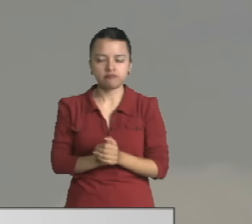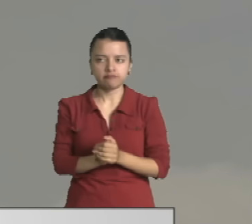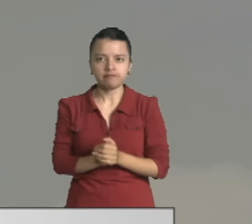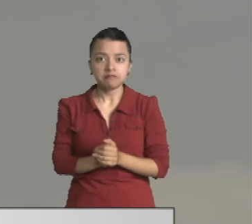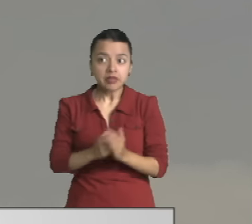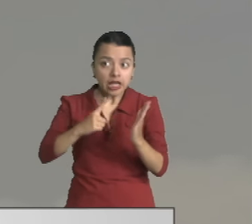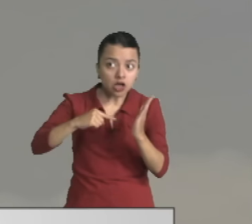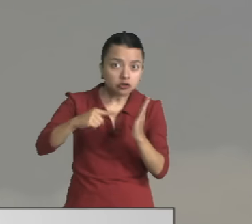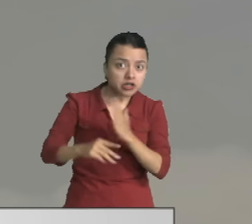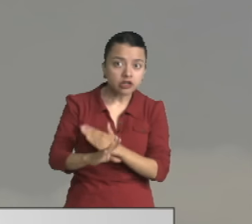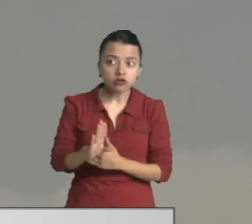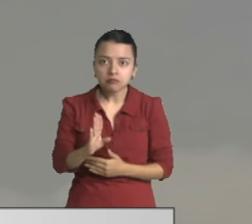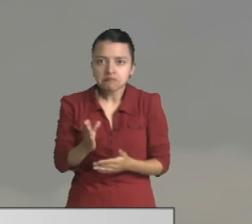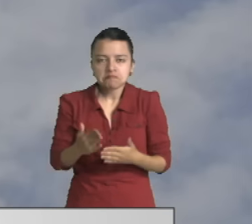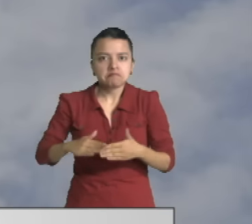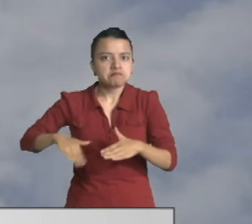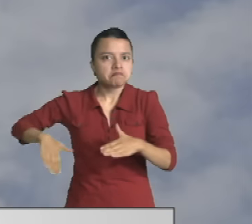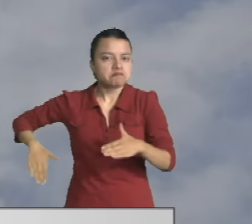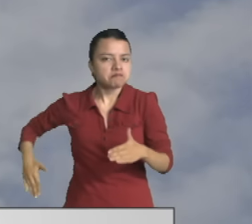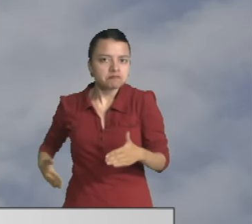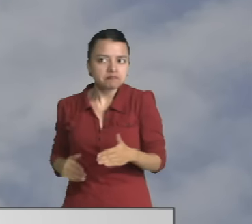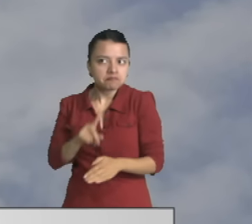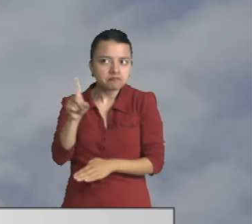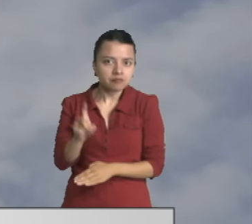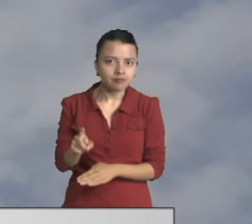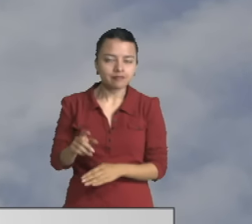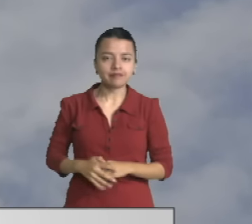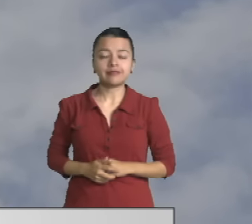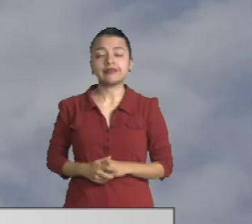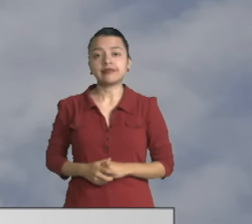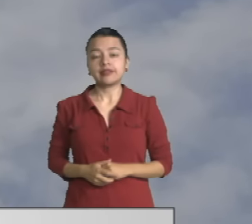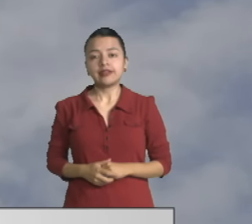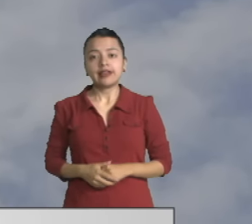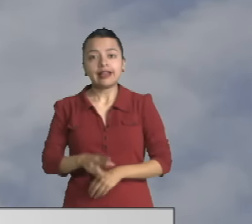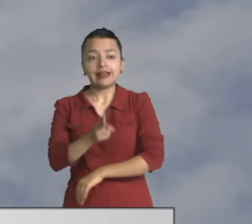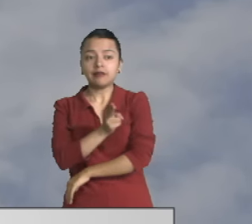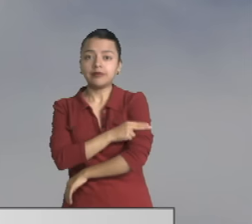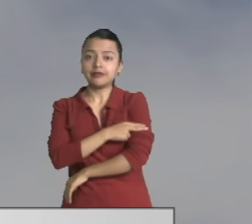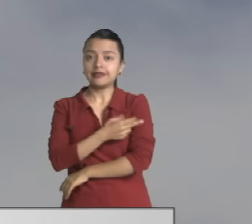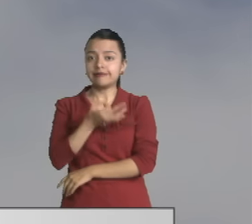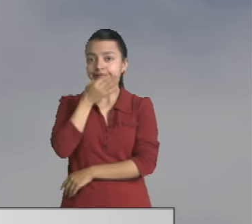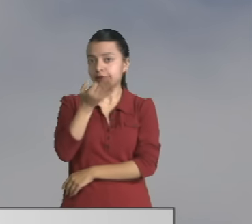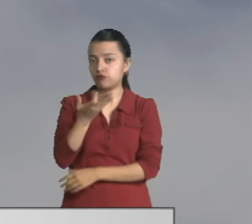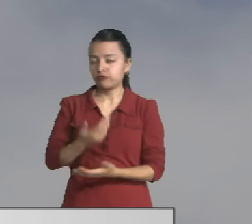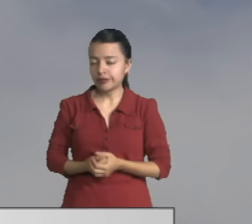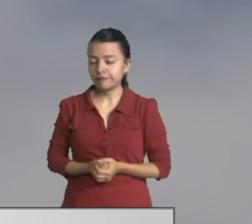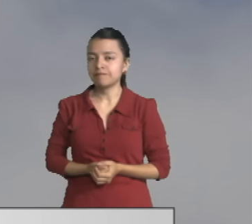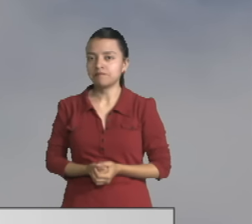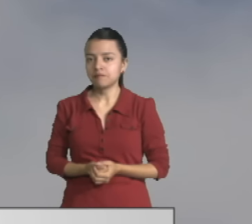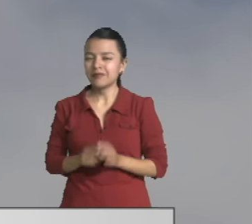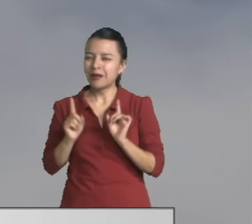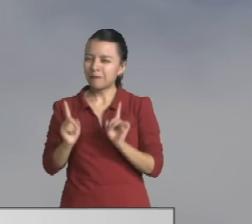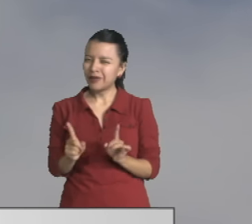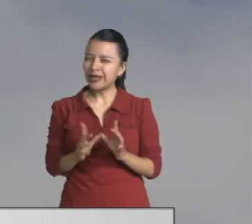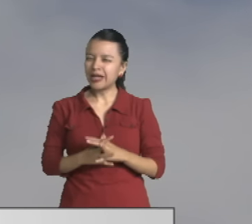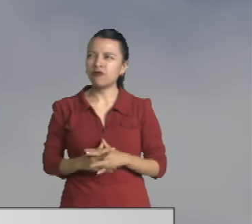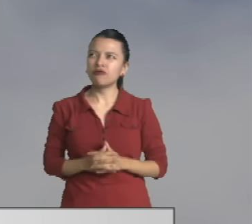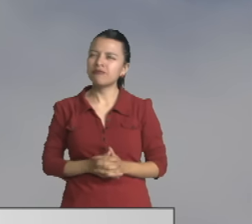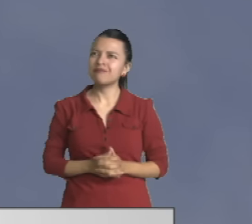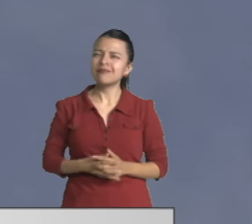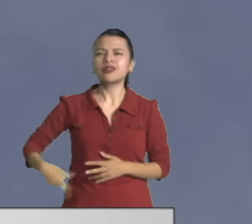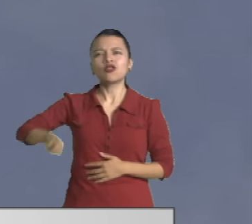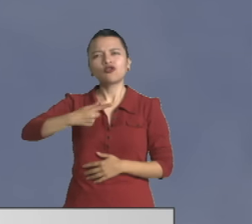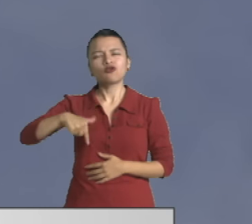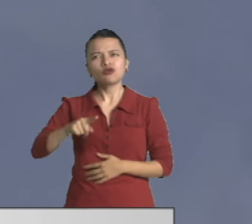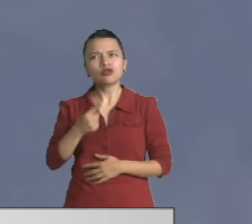realizar nuevamente esta contratación de este importante servicio, según la Personería de Bogotá. Pero seguimos